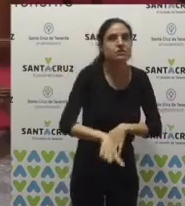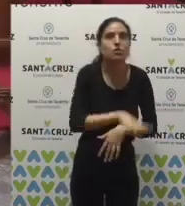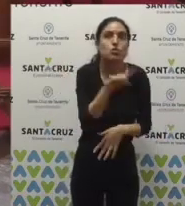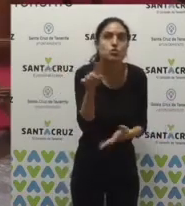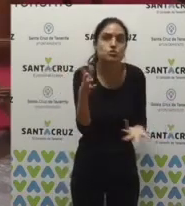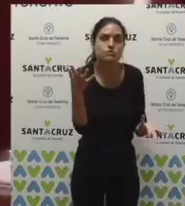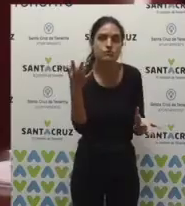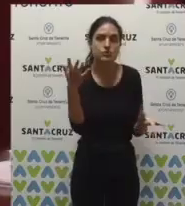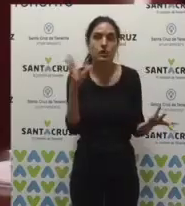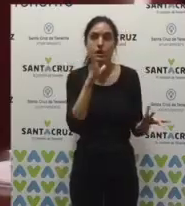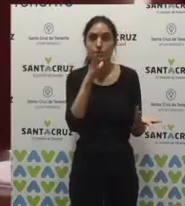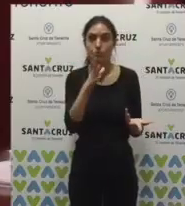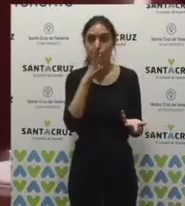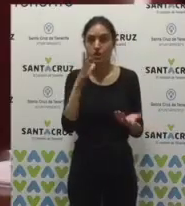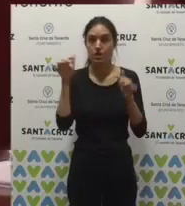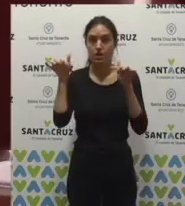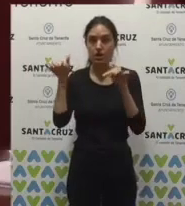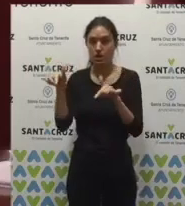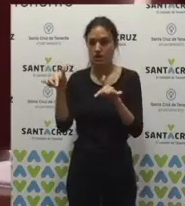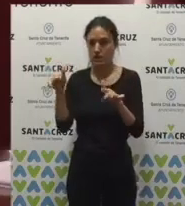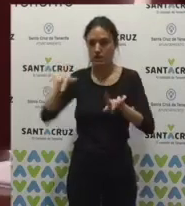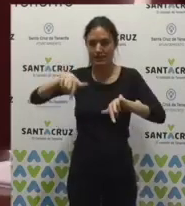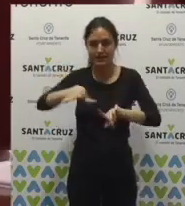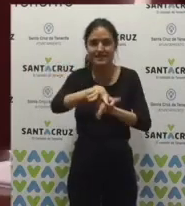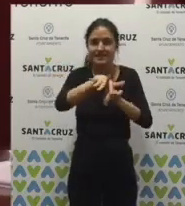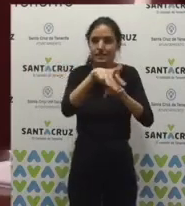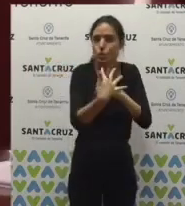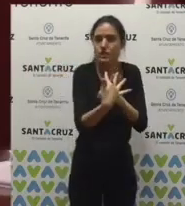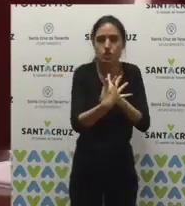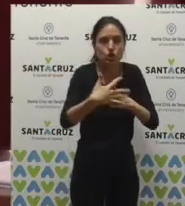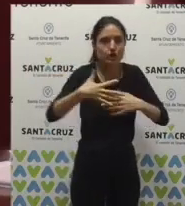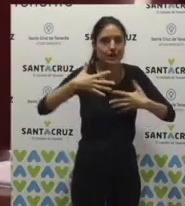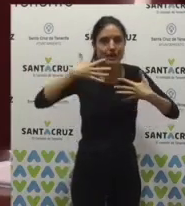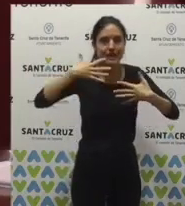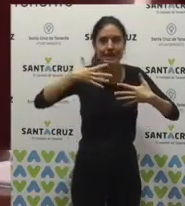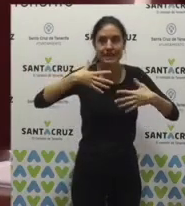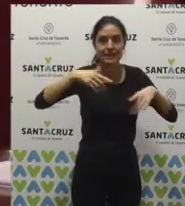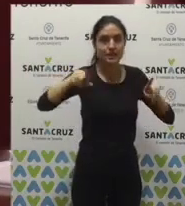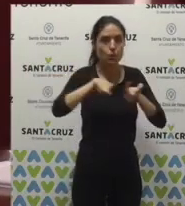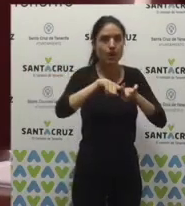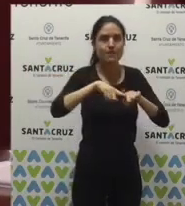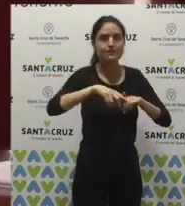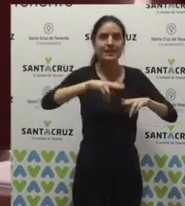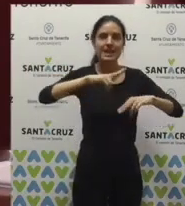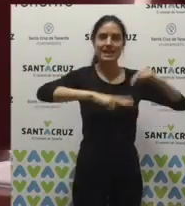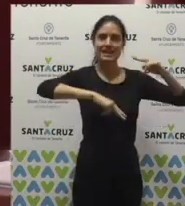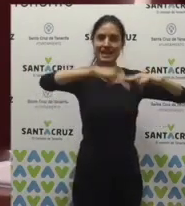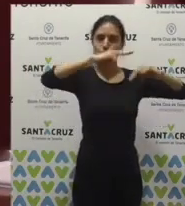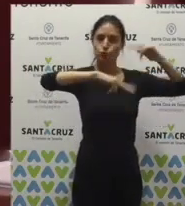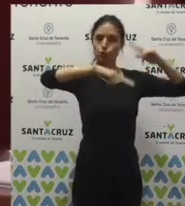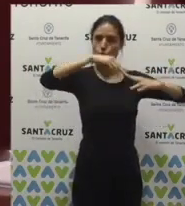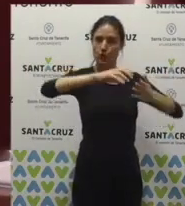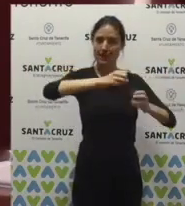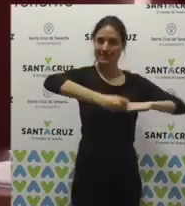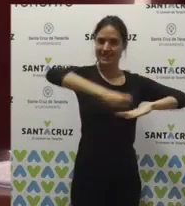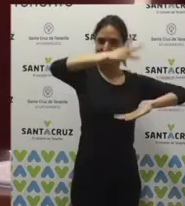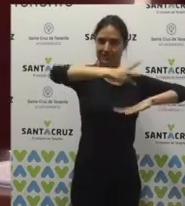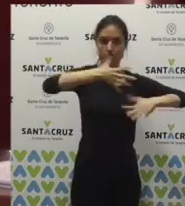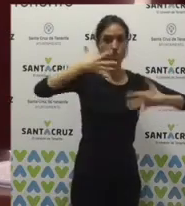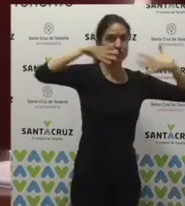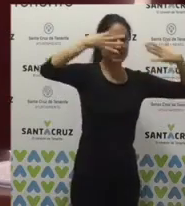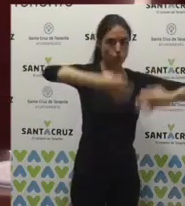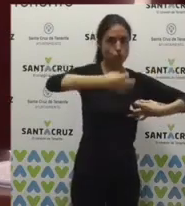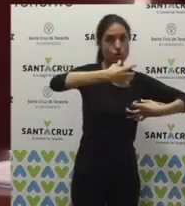que estamos la donde hace una situación de seguridad de la estructura del edificio y que como efectivamente dice doña